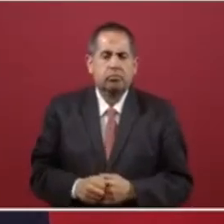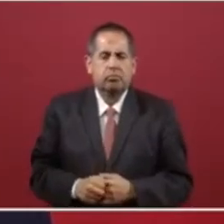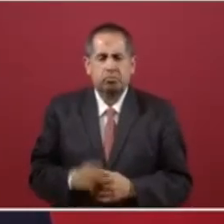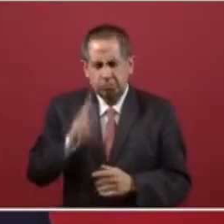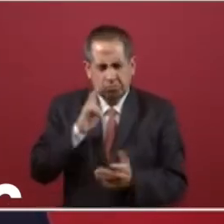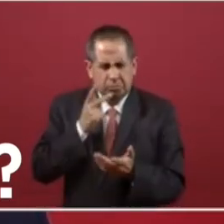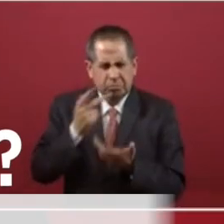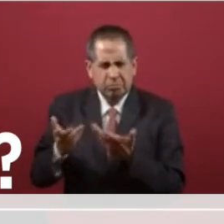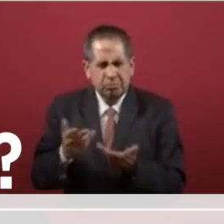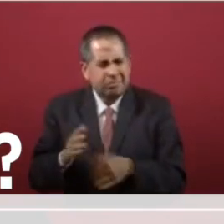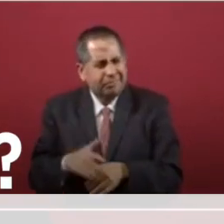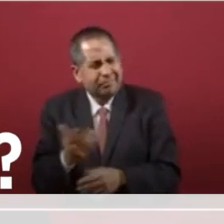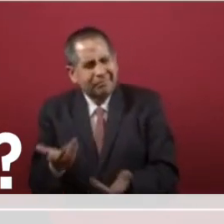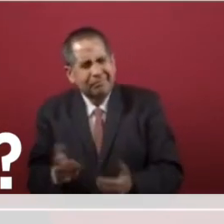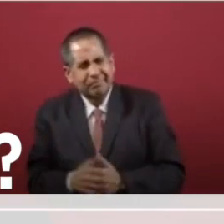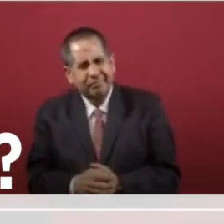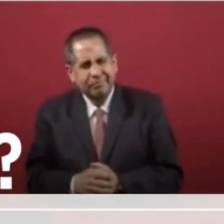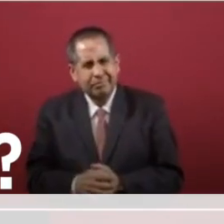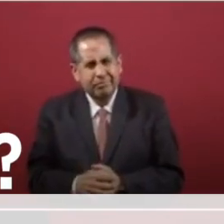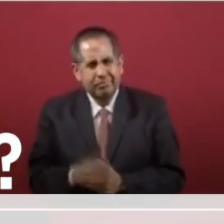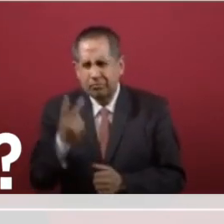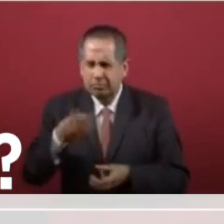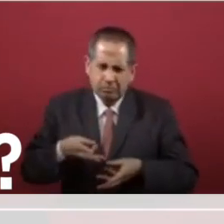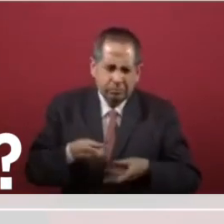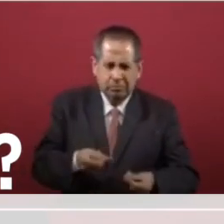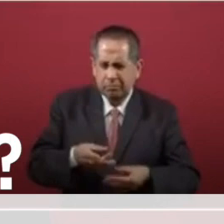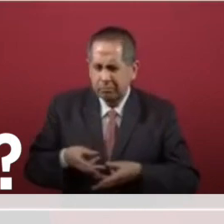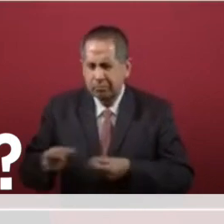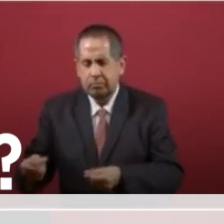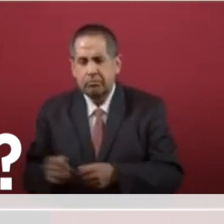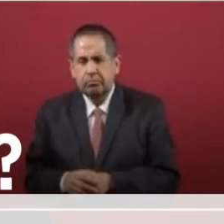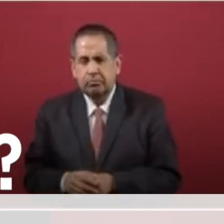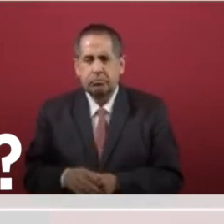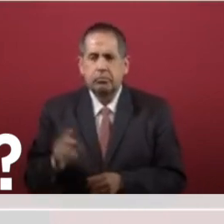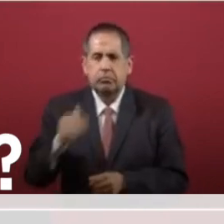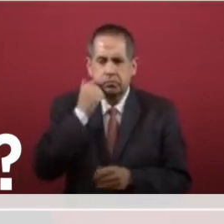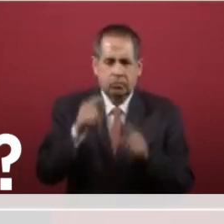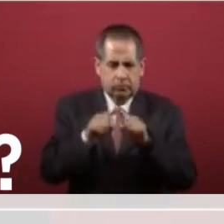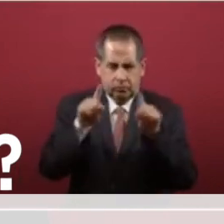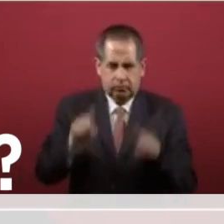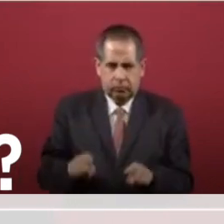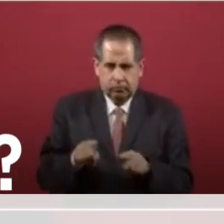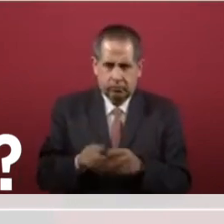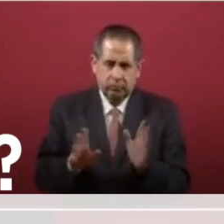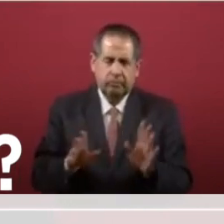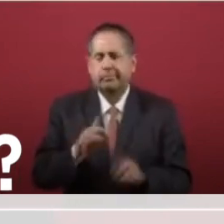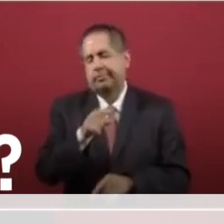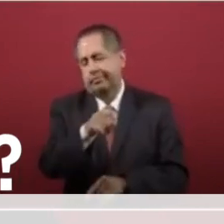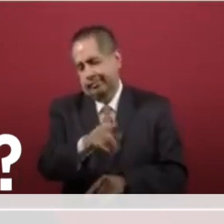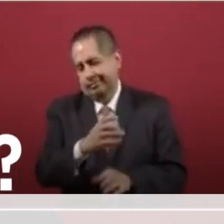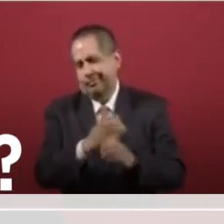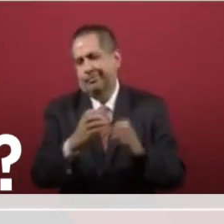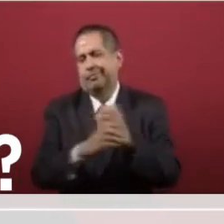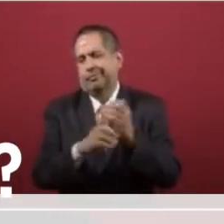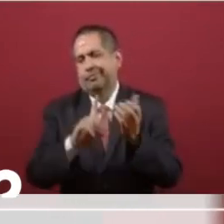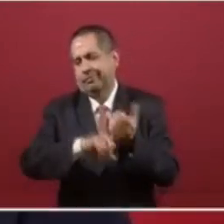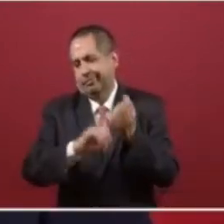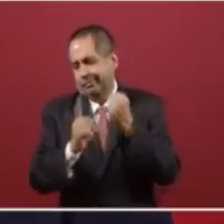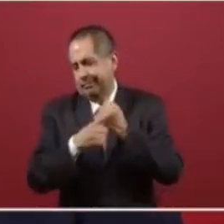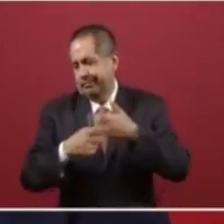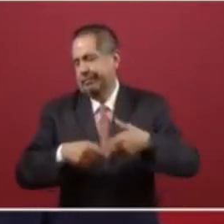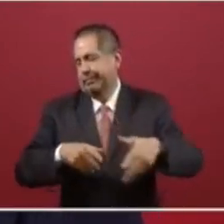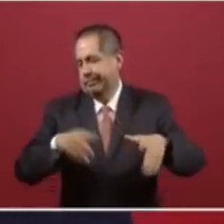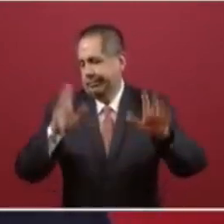Habría que verlo, pero ¿por qué dos gastos? No quieren que esté en la boleta usted el día de la elección. Ah, ya es eso, otro tipo de cosas. Ah,